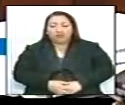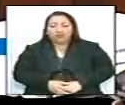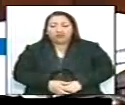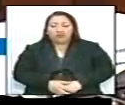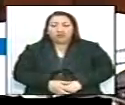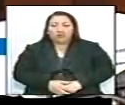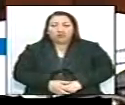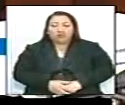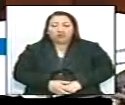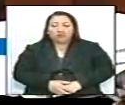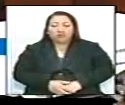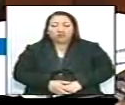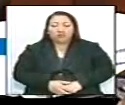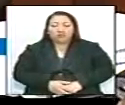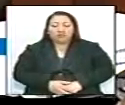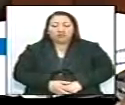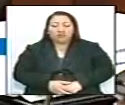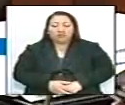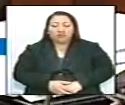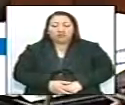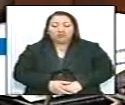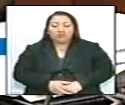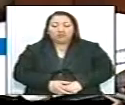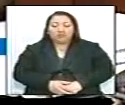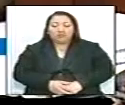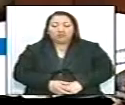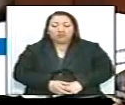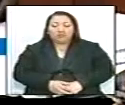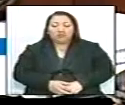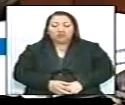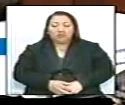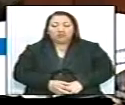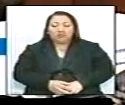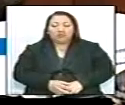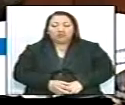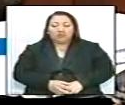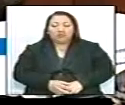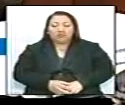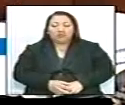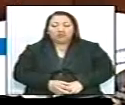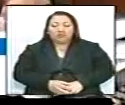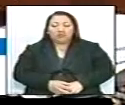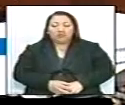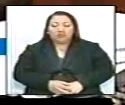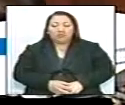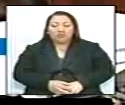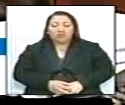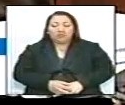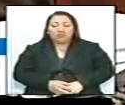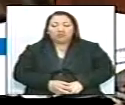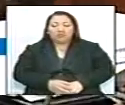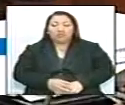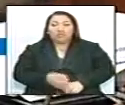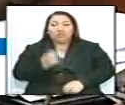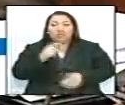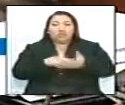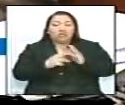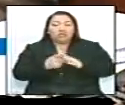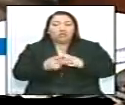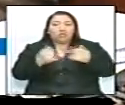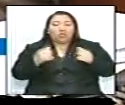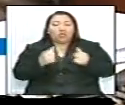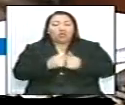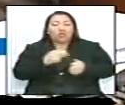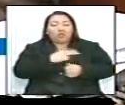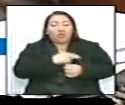¿No es cierto? Porque ustedes creen, pues, que como tienen mayoría, 80 votos, pueden hacer lo que les da la gana y jugarse, señora presidenta, con el honor de la